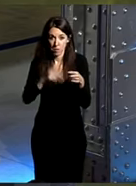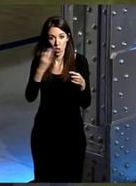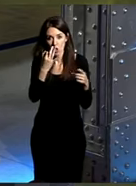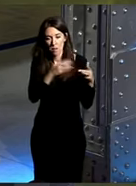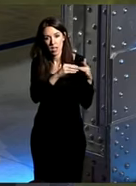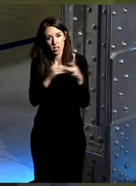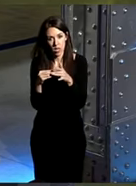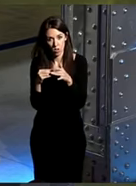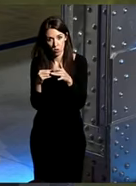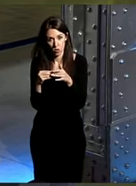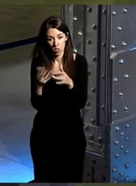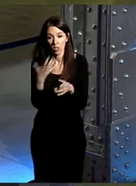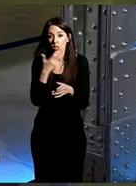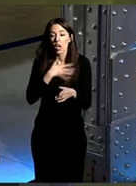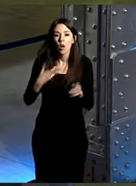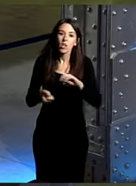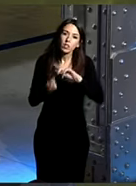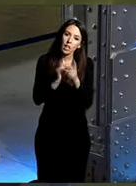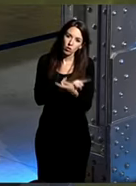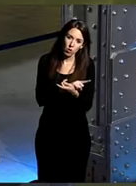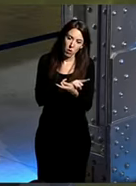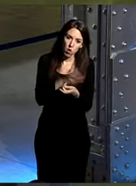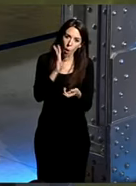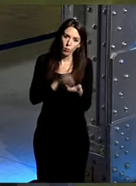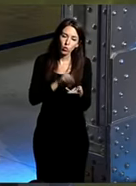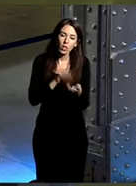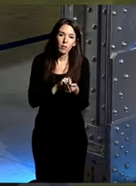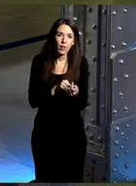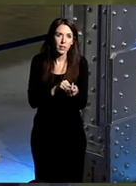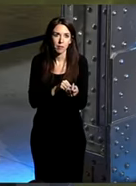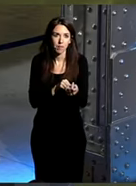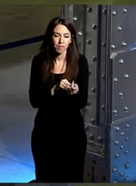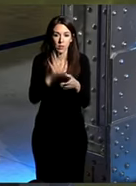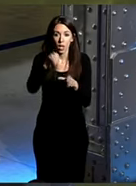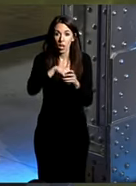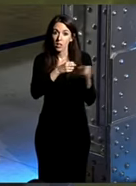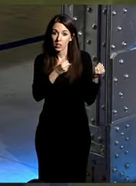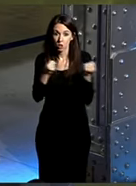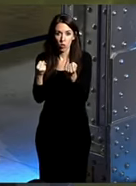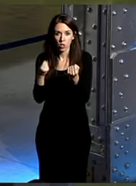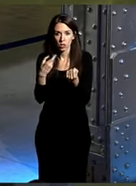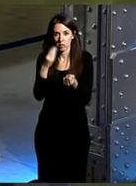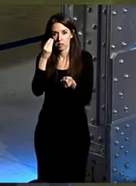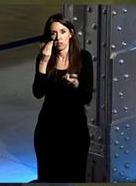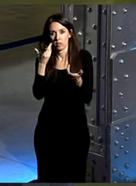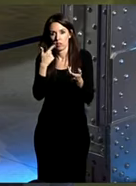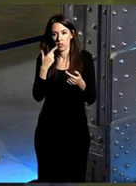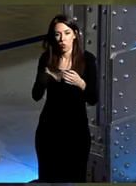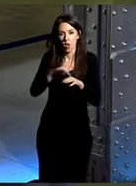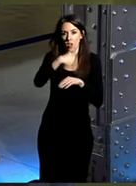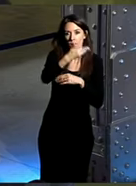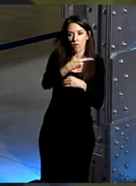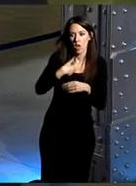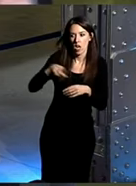un liderazgo. Si queremos una transformación, o sea, y muchas veces dentro de las instituciones pecamos de francotiradores,